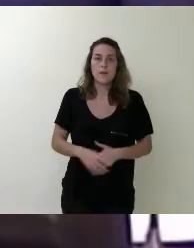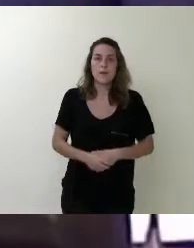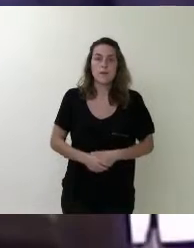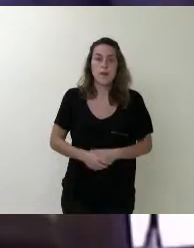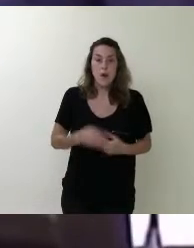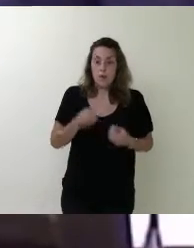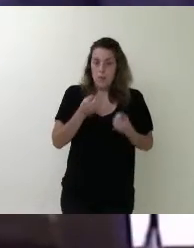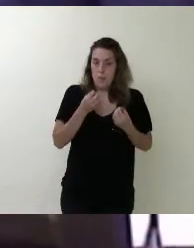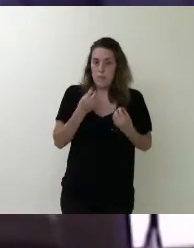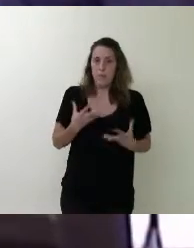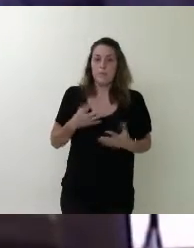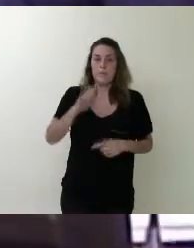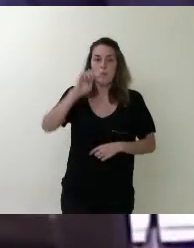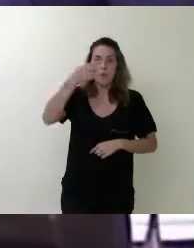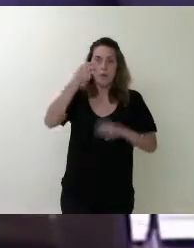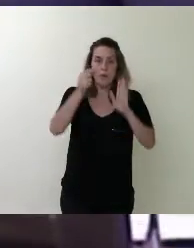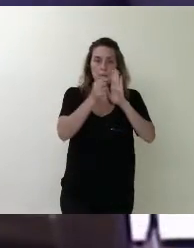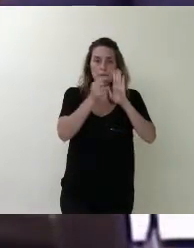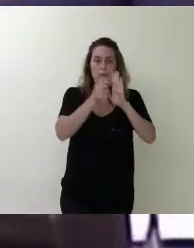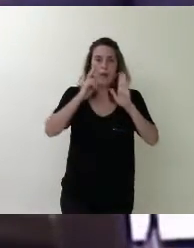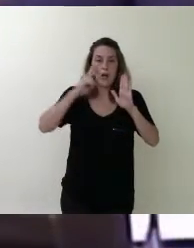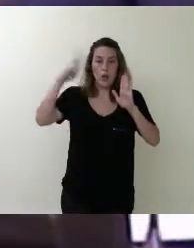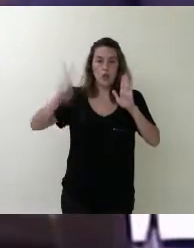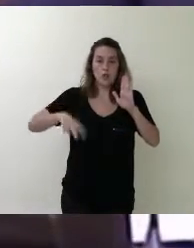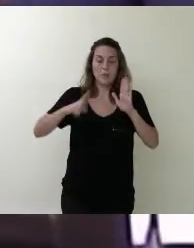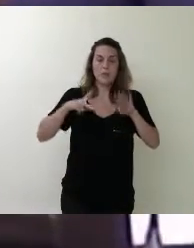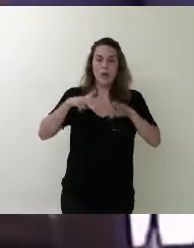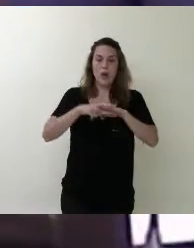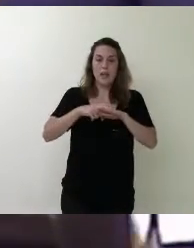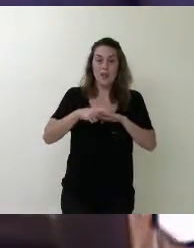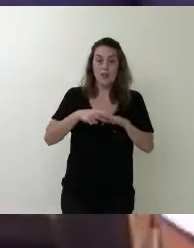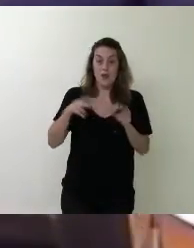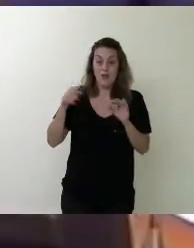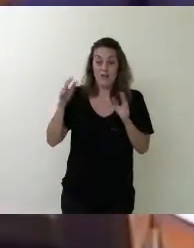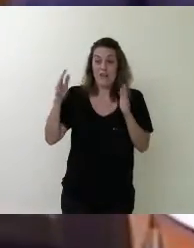Bueno, empezamos con el primer punto del orden del día, reconocimiento de créditos de pasados ejercicios.